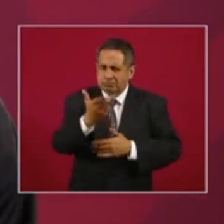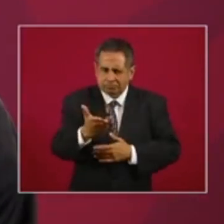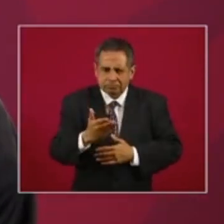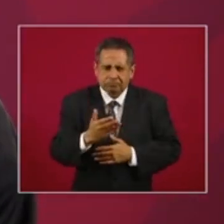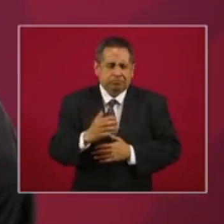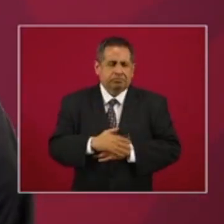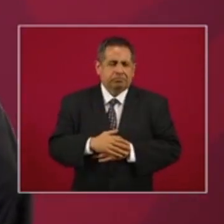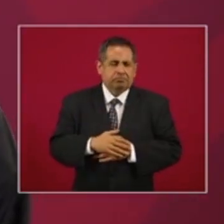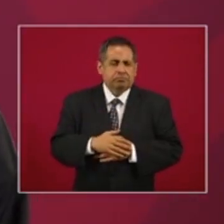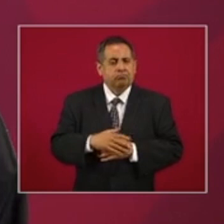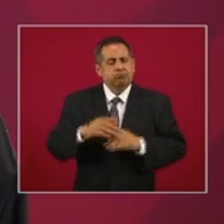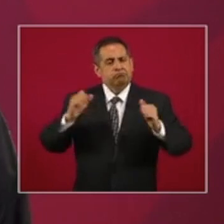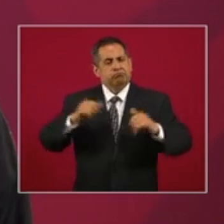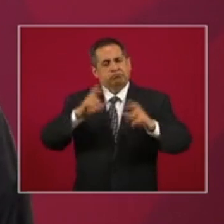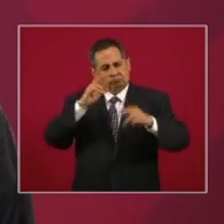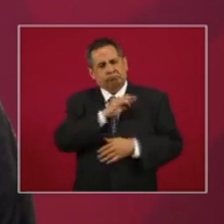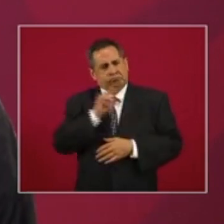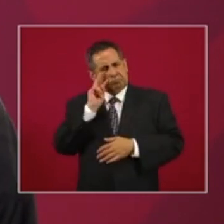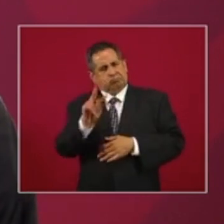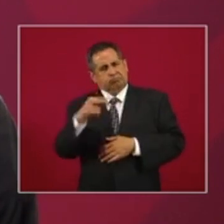una ceremonia que se puede ver